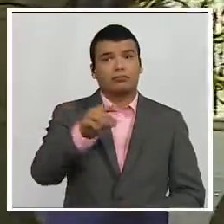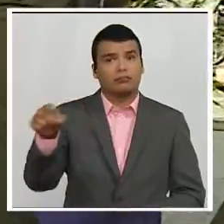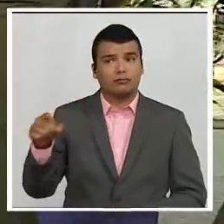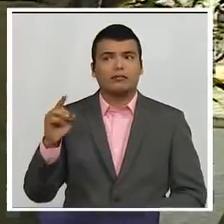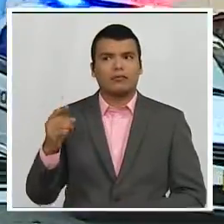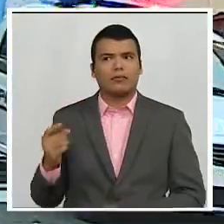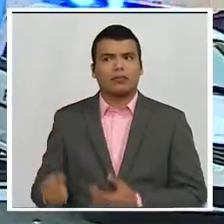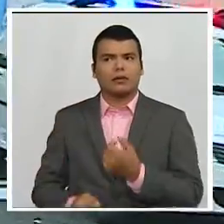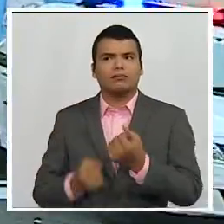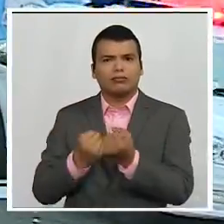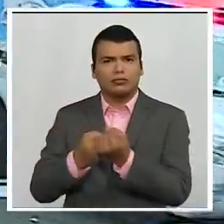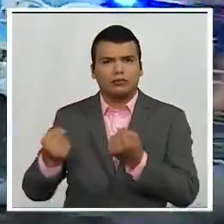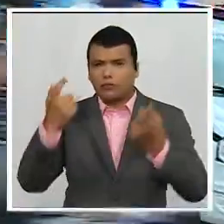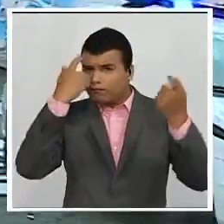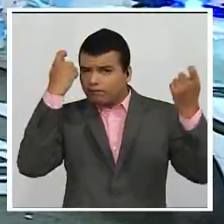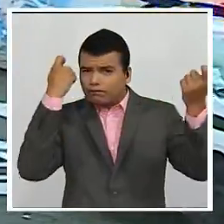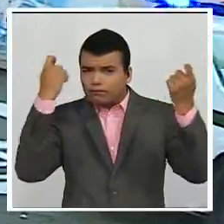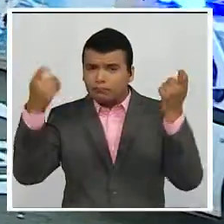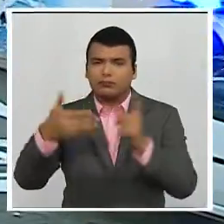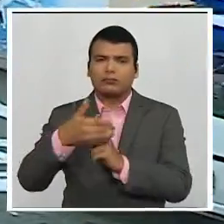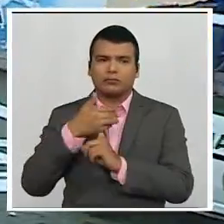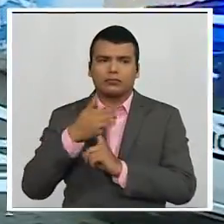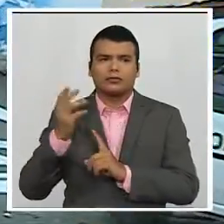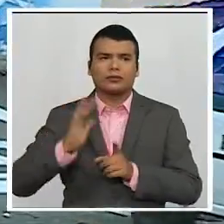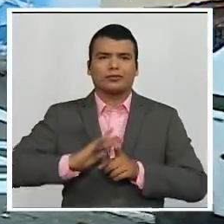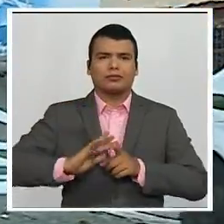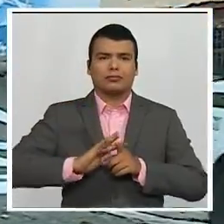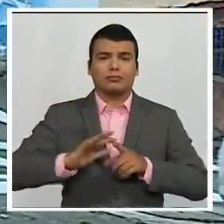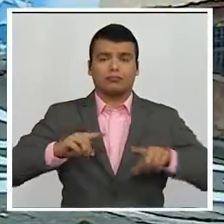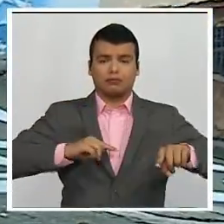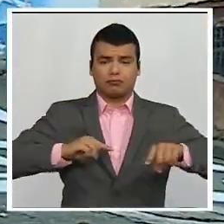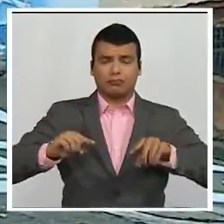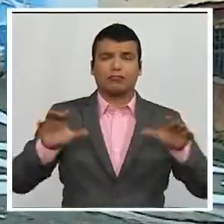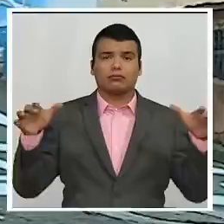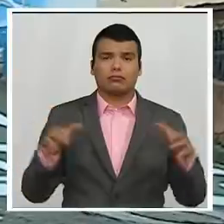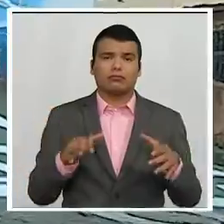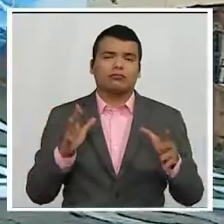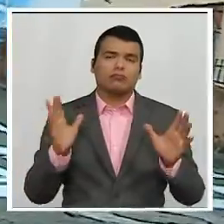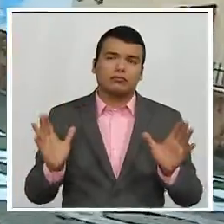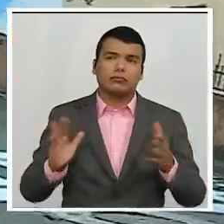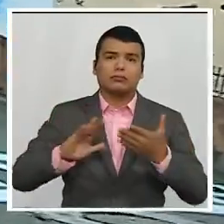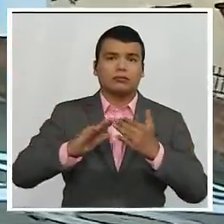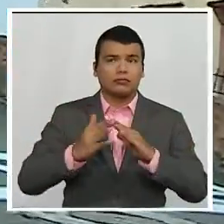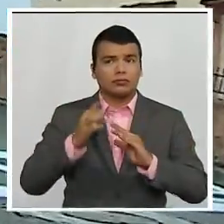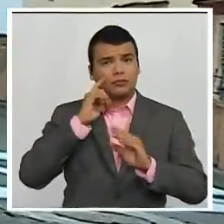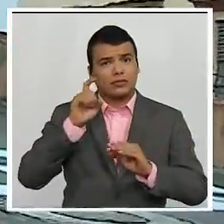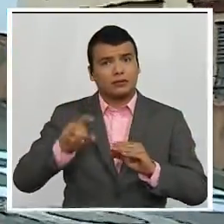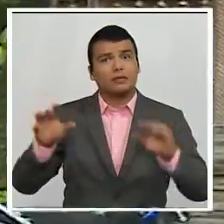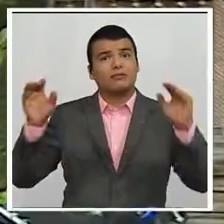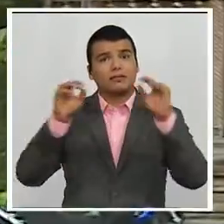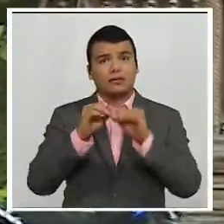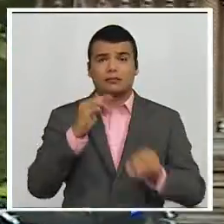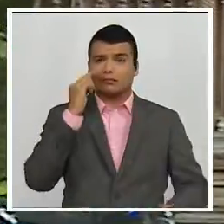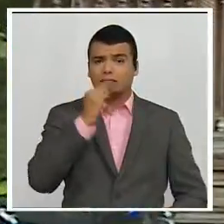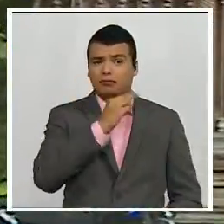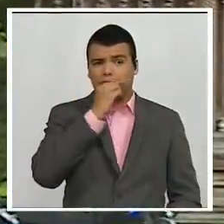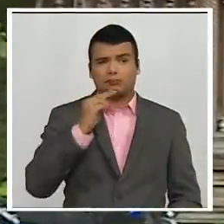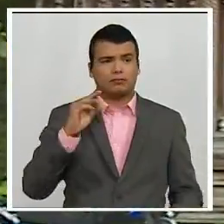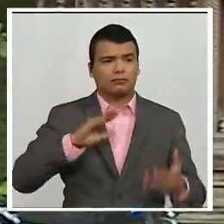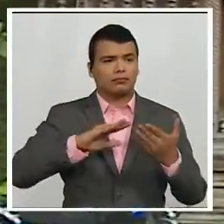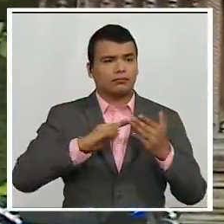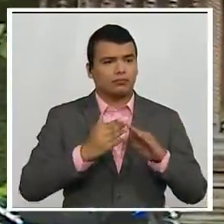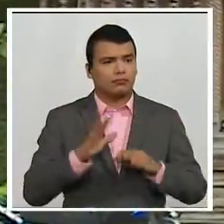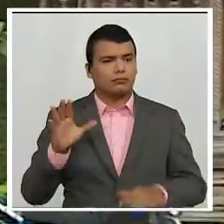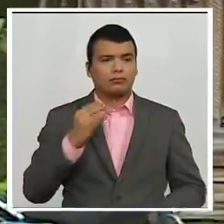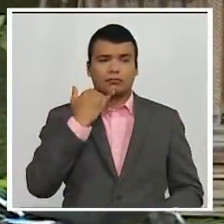logrados por las estrategias de seguridad implementadas por las autoridades la comunidad exige mayor compromiso por parte de la comunidad una